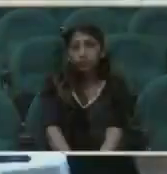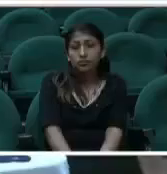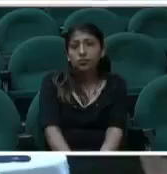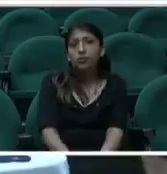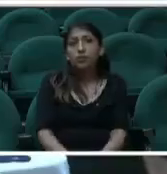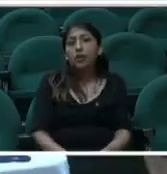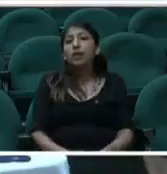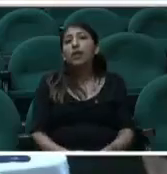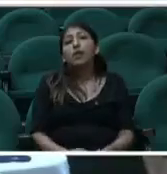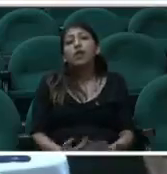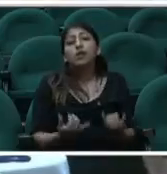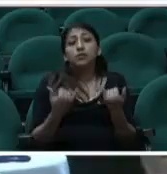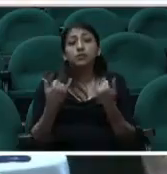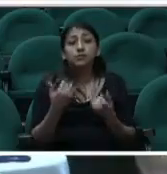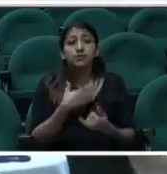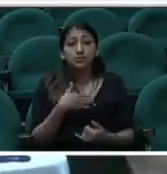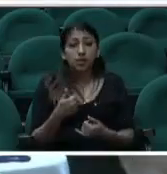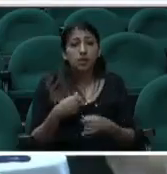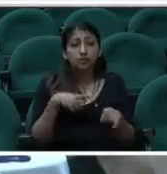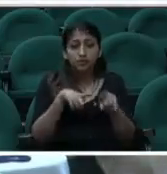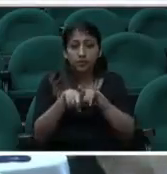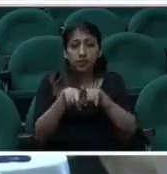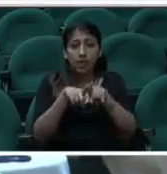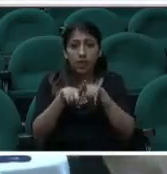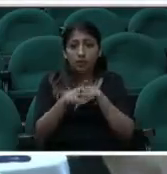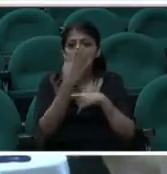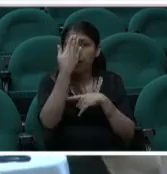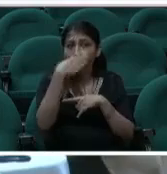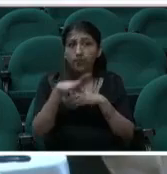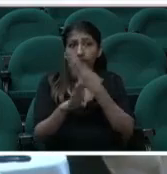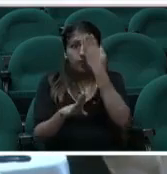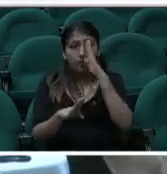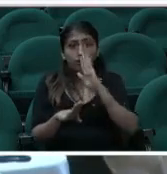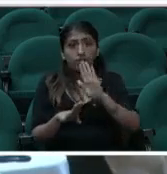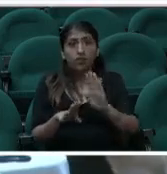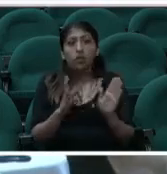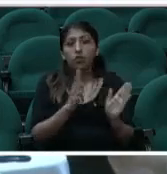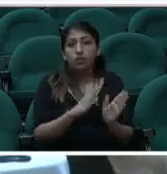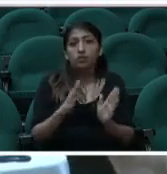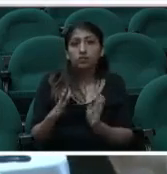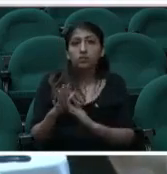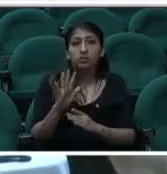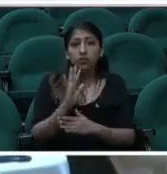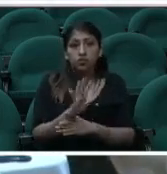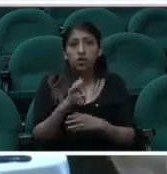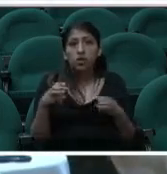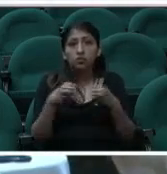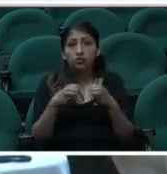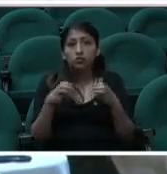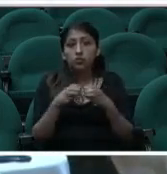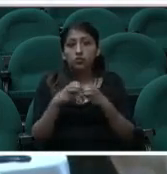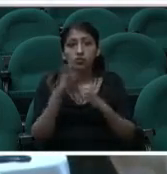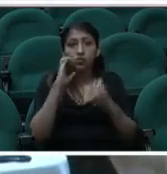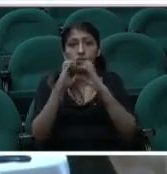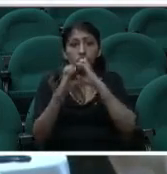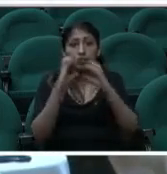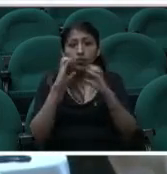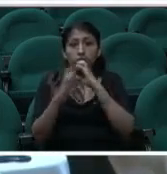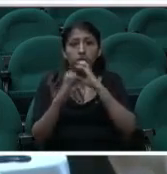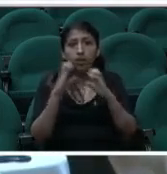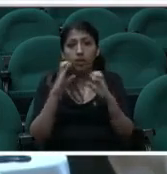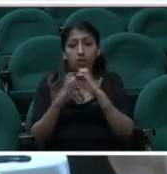estamos justamente en el debate frente a frente organizado por la asociación de comunicadores